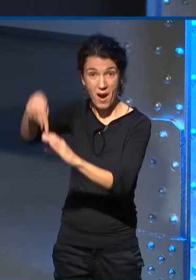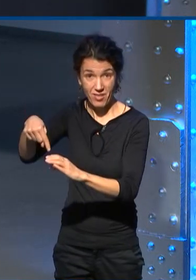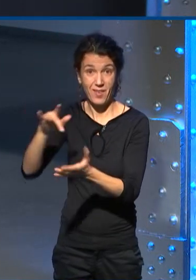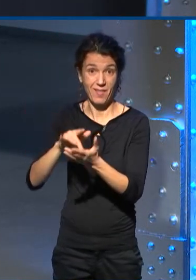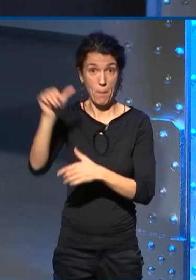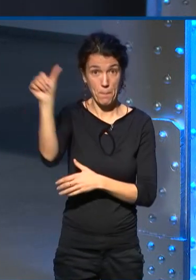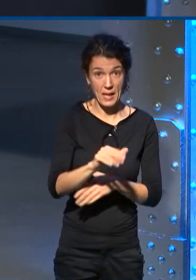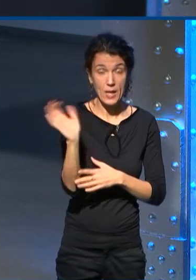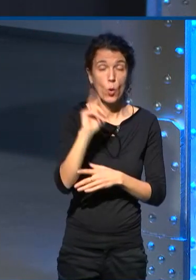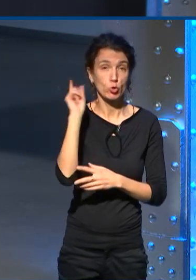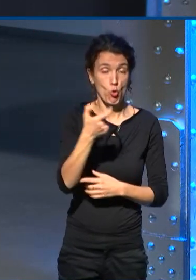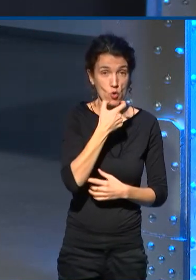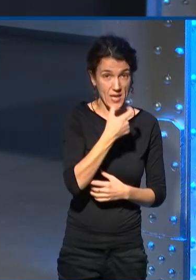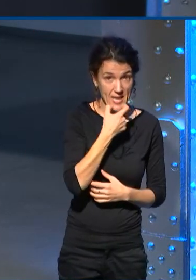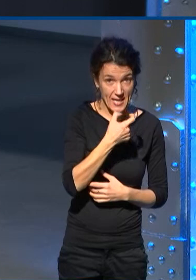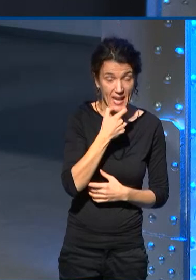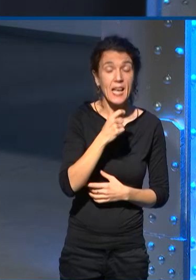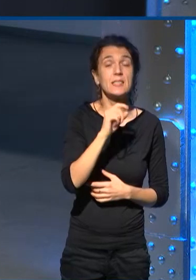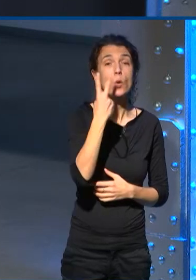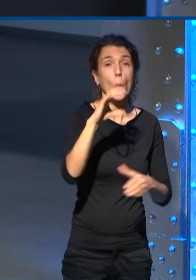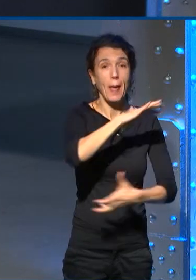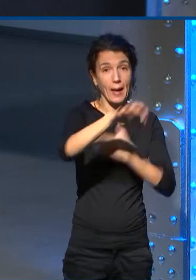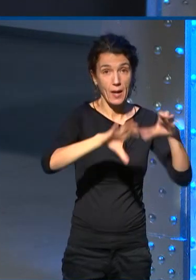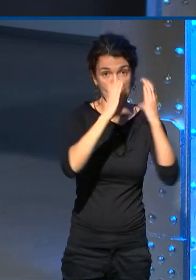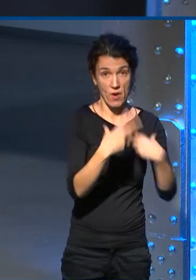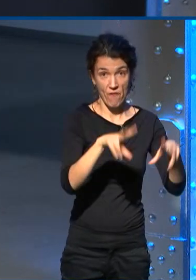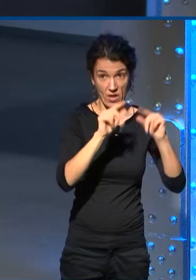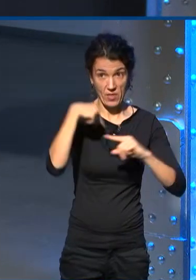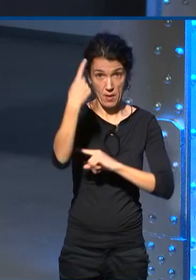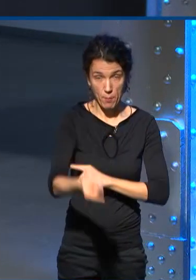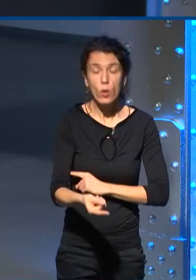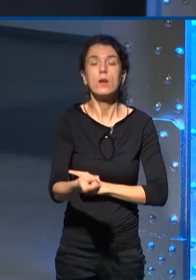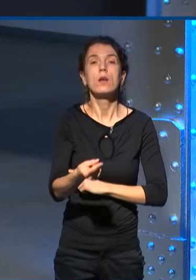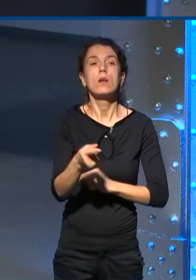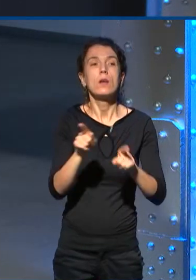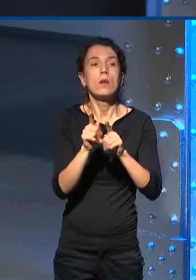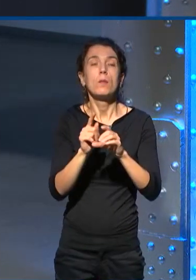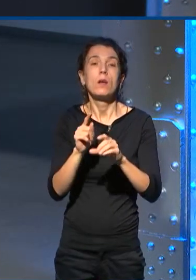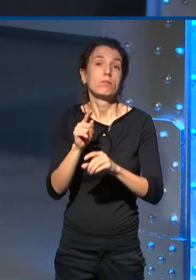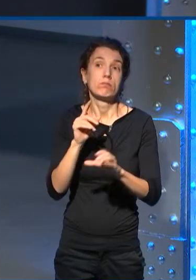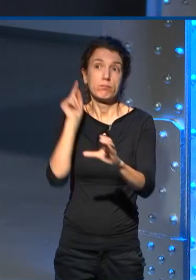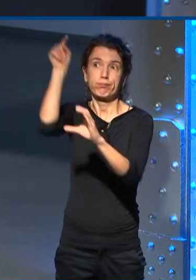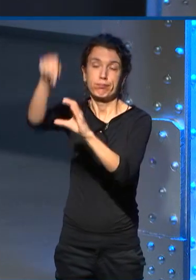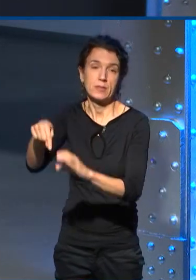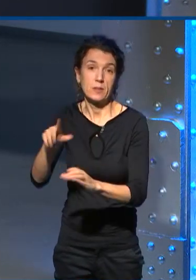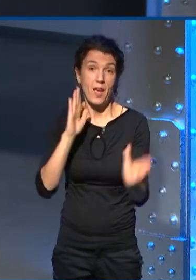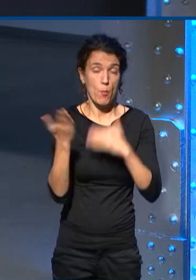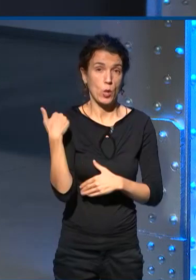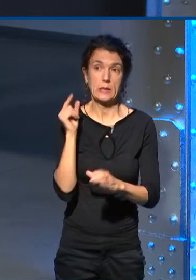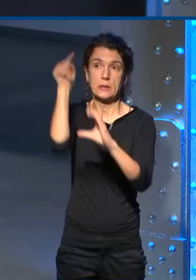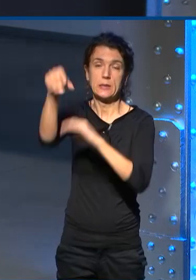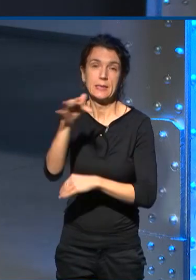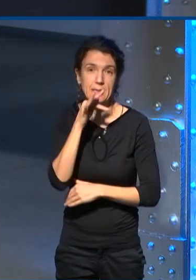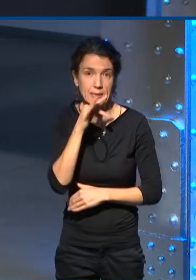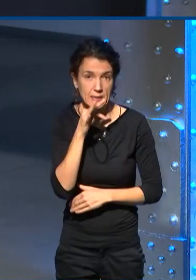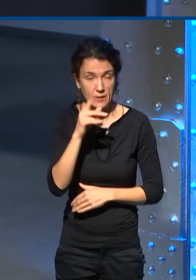solamente en inglés, tras la Segunda Guerra Mundial. El año 51 todavía no se habían mandado las marineras a Marte, o sea, no se sabía cómo era Marte. Y entonces, pues,